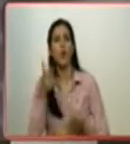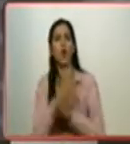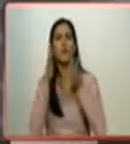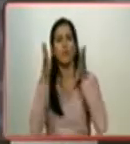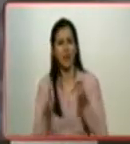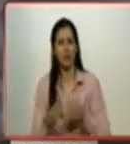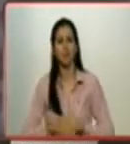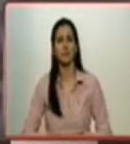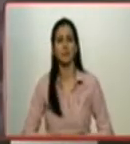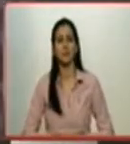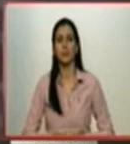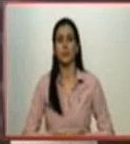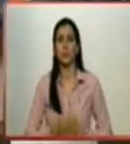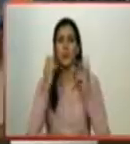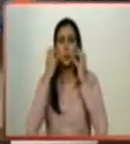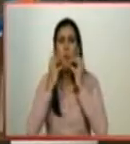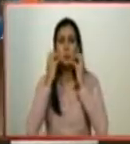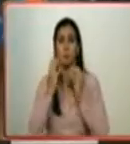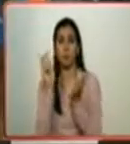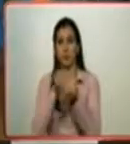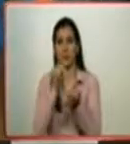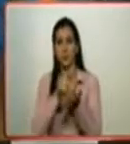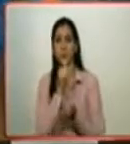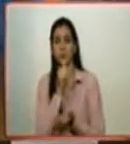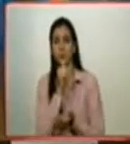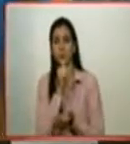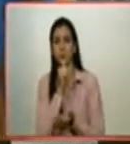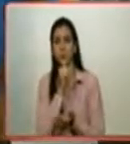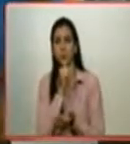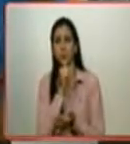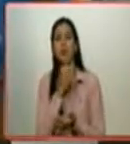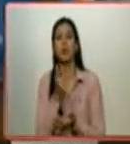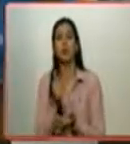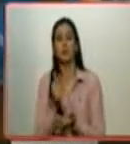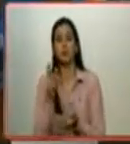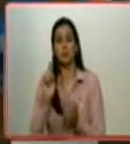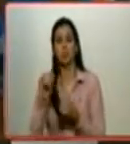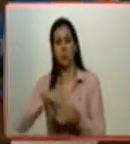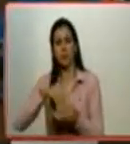esa entidad, Francisco Amelias. Participó en nuestra primaria